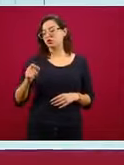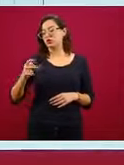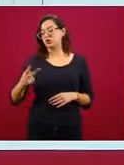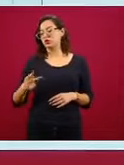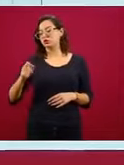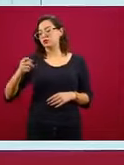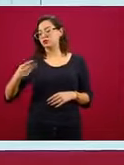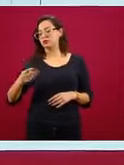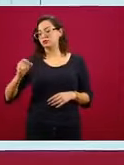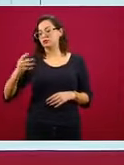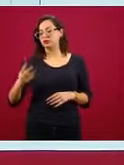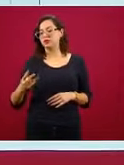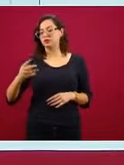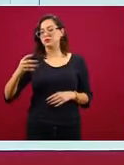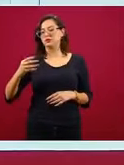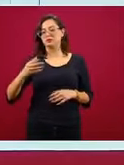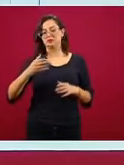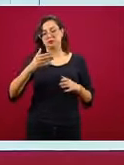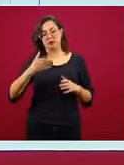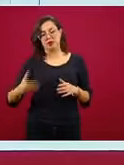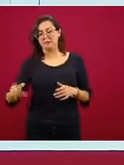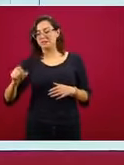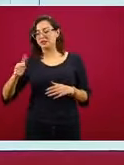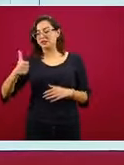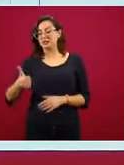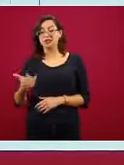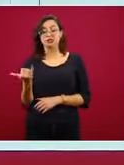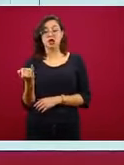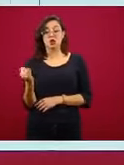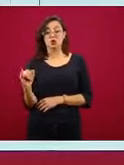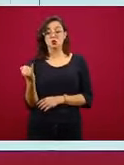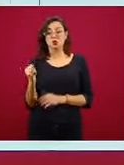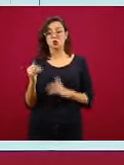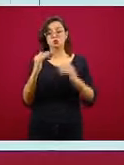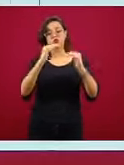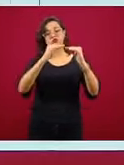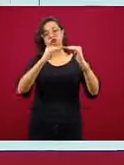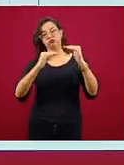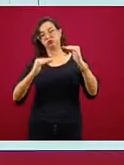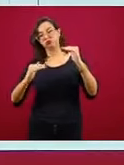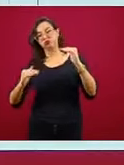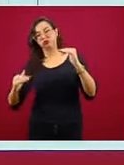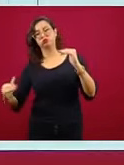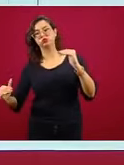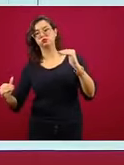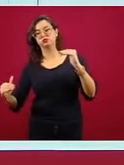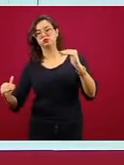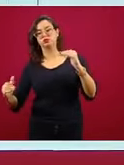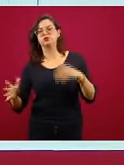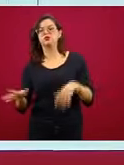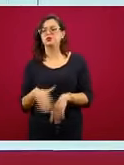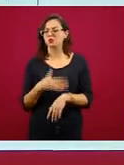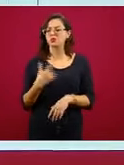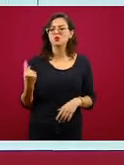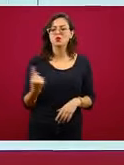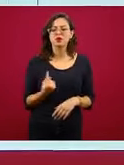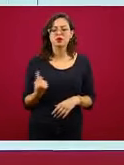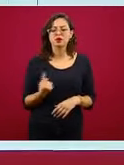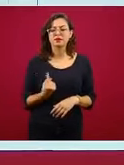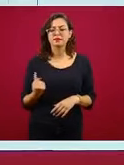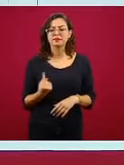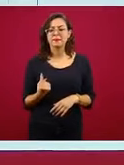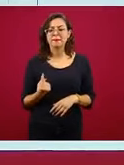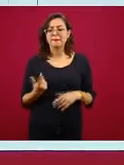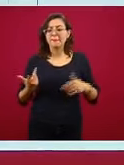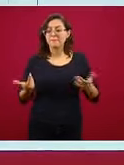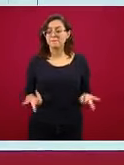22, 23, 24, etcétera, hasta el 26 de junio, se disminuyó. ¿Por qué razón? No